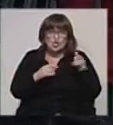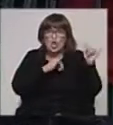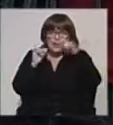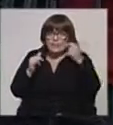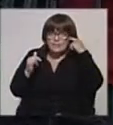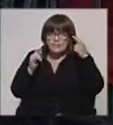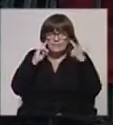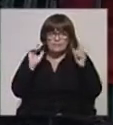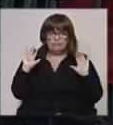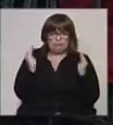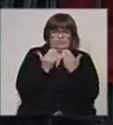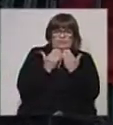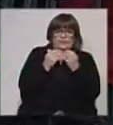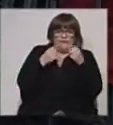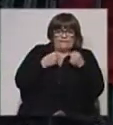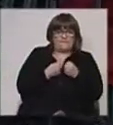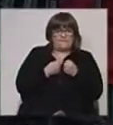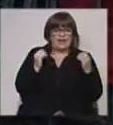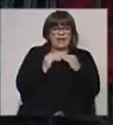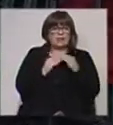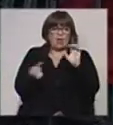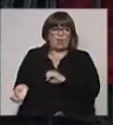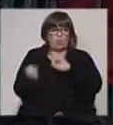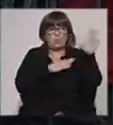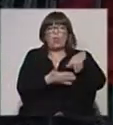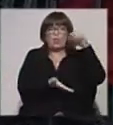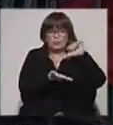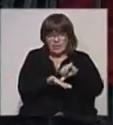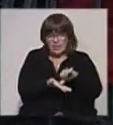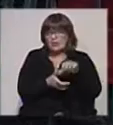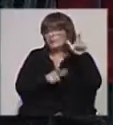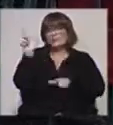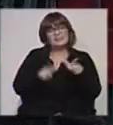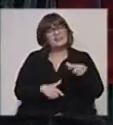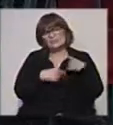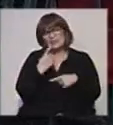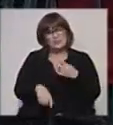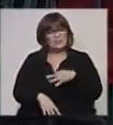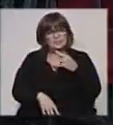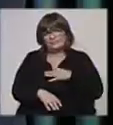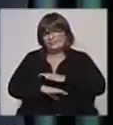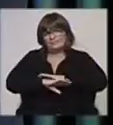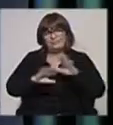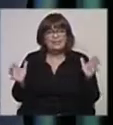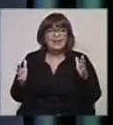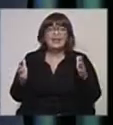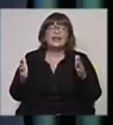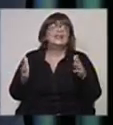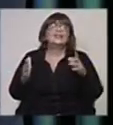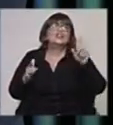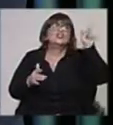salís a la calle o te tenés que ir del país. Entonces, la gente sigue con su vida. No me parece, y no surgen